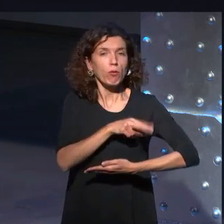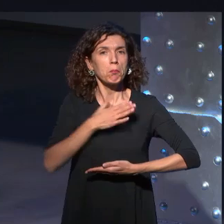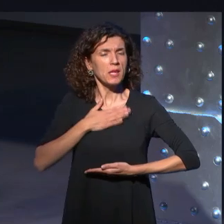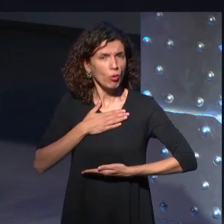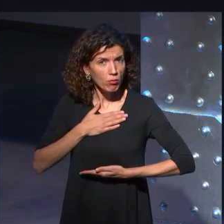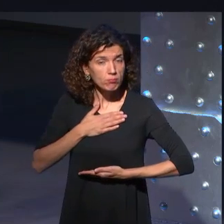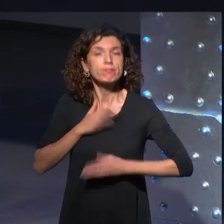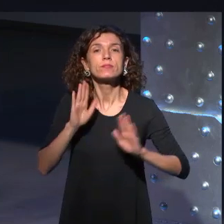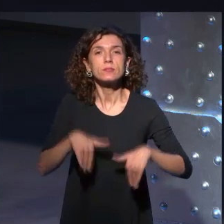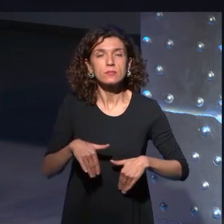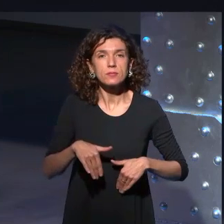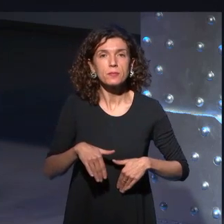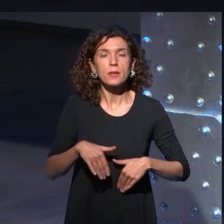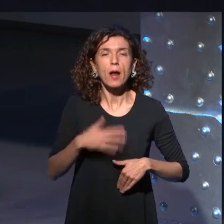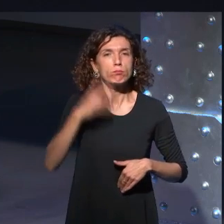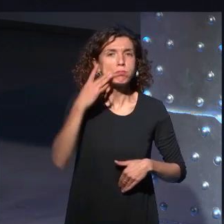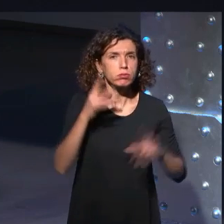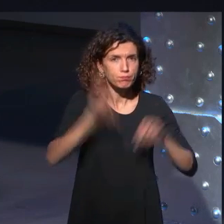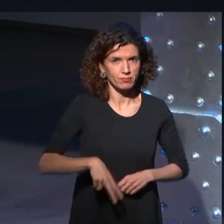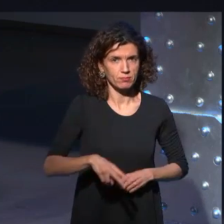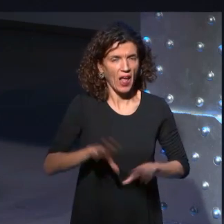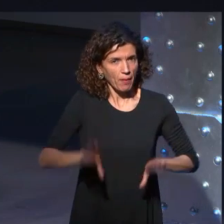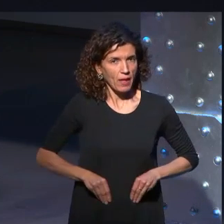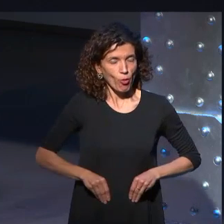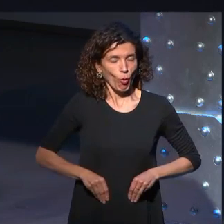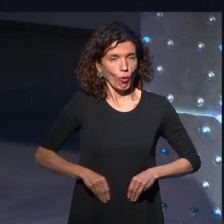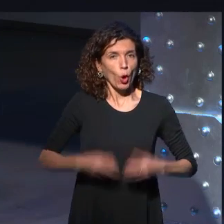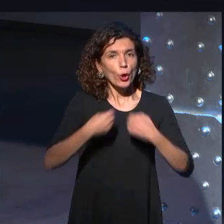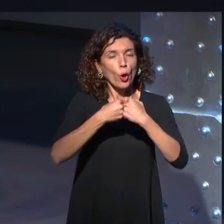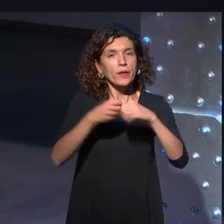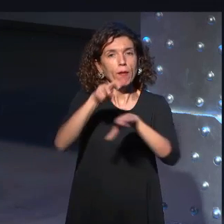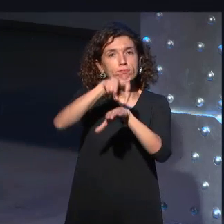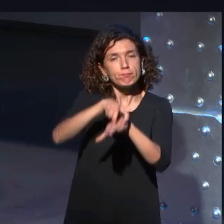pertenecía, entonces era genuino, aceptado sobre las rodillas.